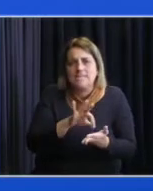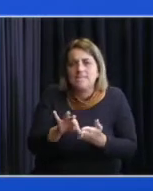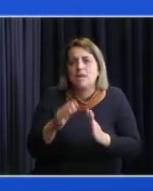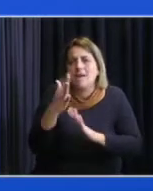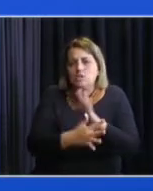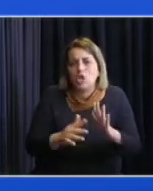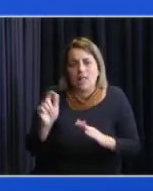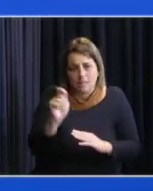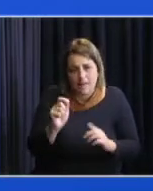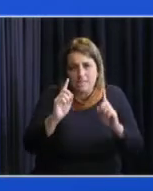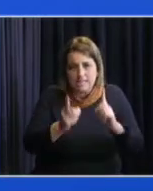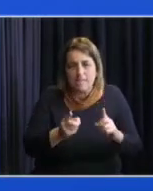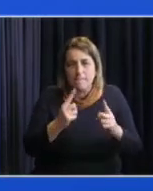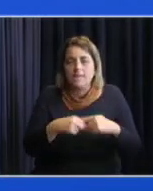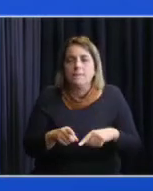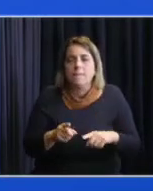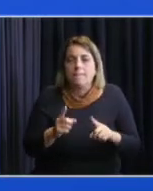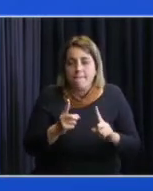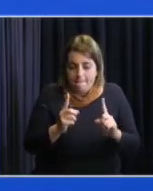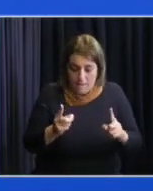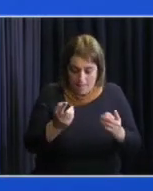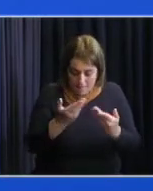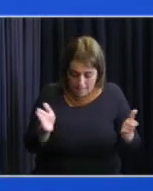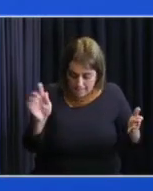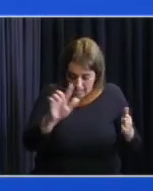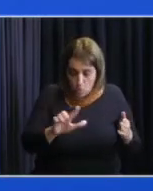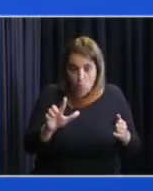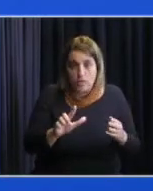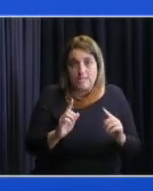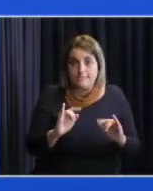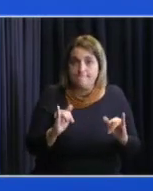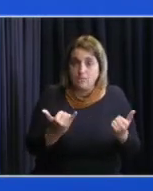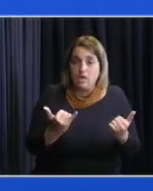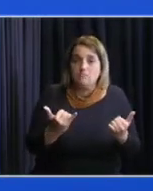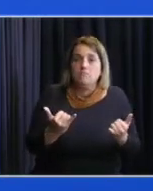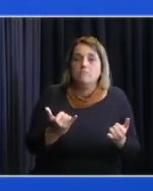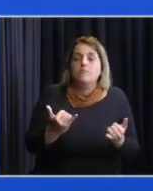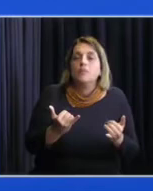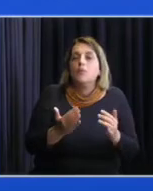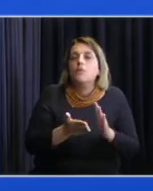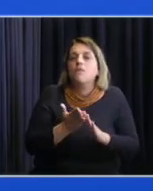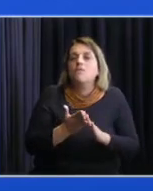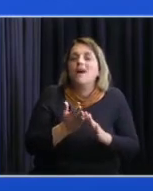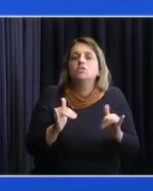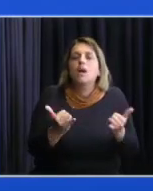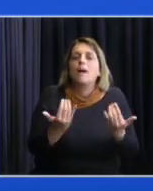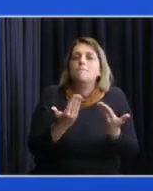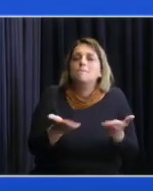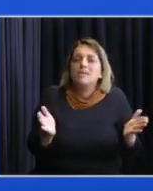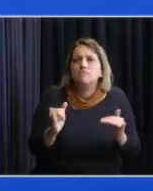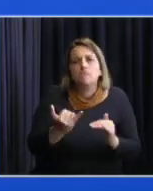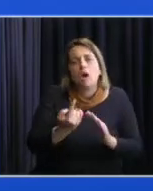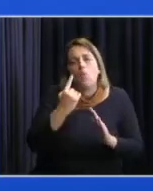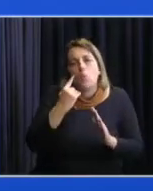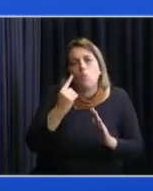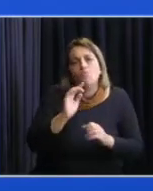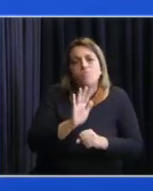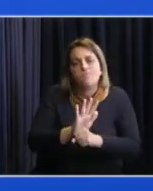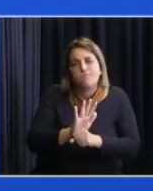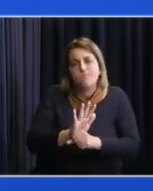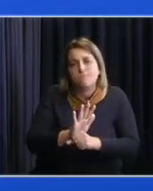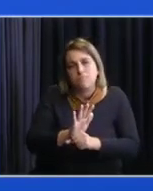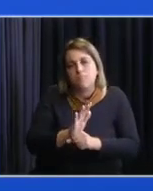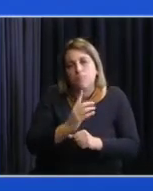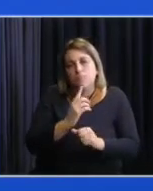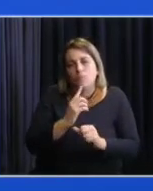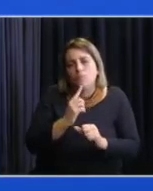Nacional de Emergencia. A partir del lunes vamos a instrumentar un programa